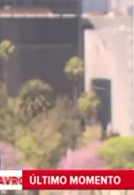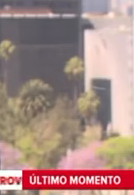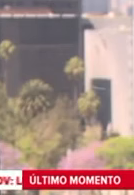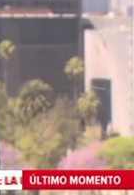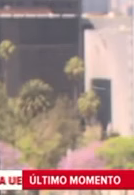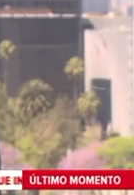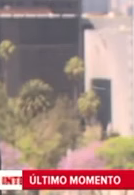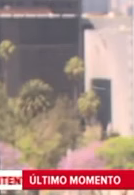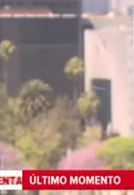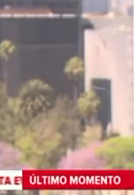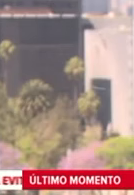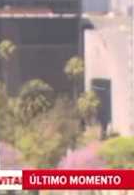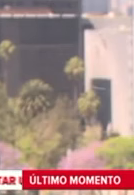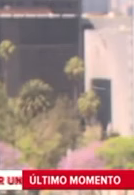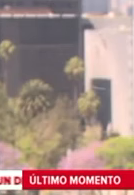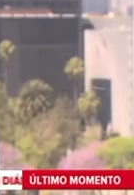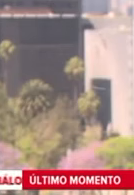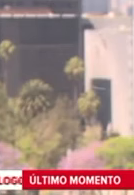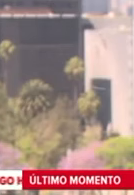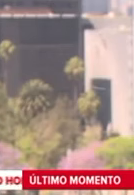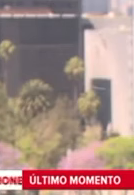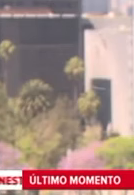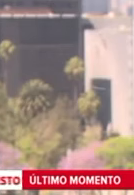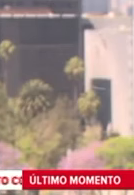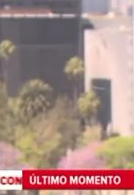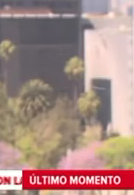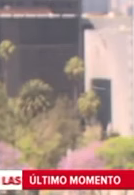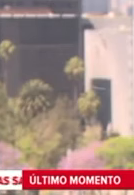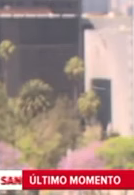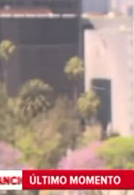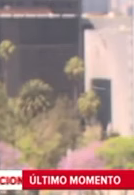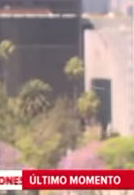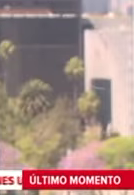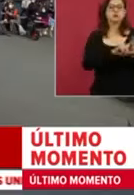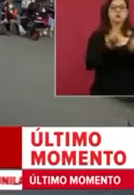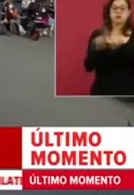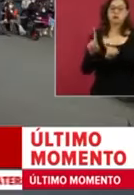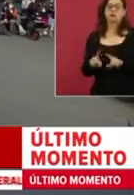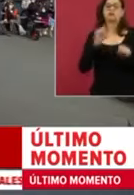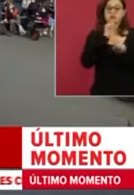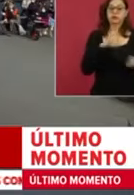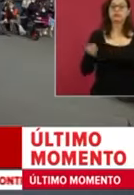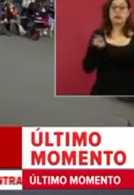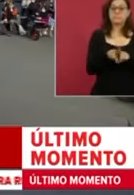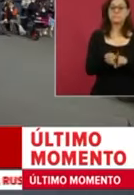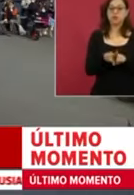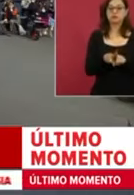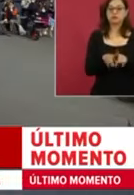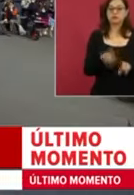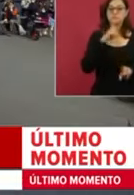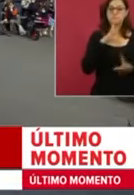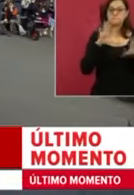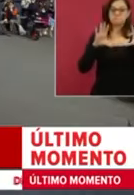conferencia. También criticó esta decisión de la Unión Europea de bloquear los medios estatales rusos por ser una medida que atenta contra la libertad